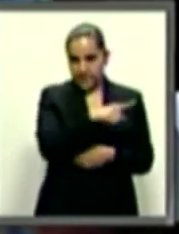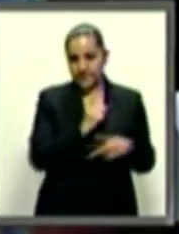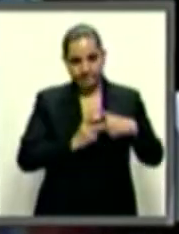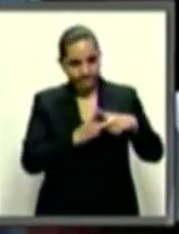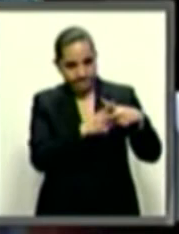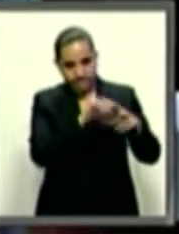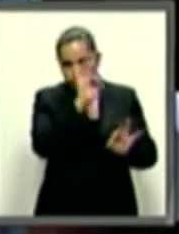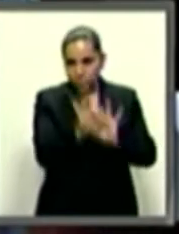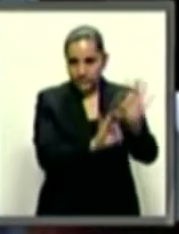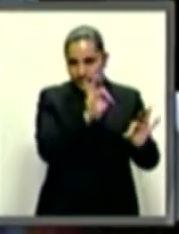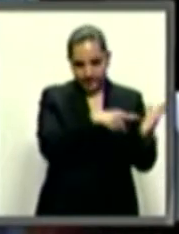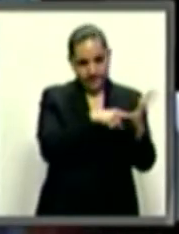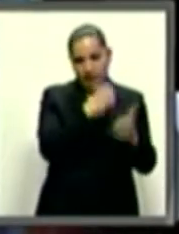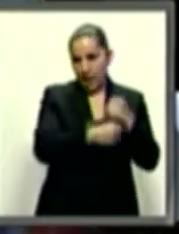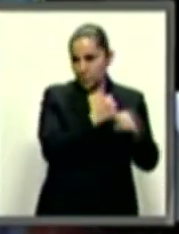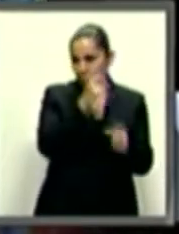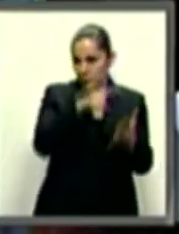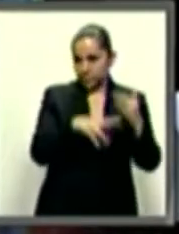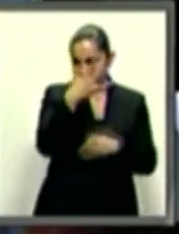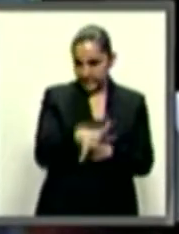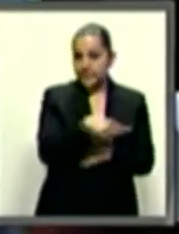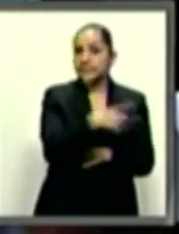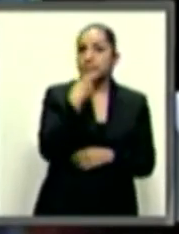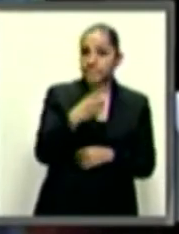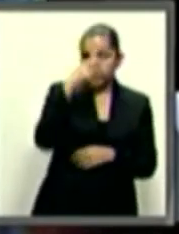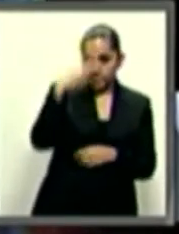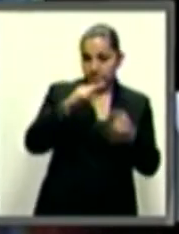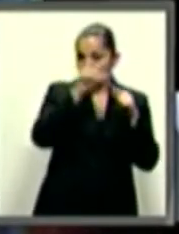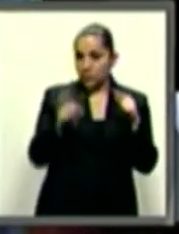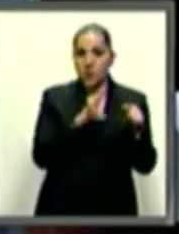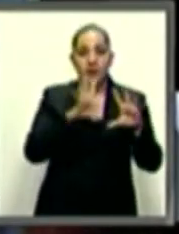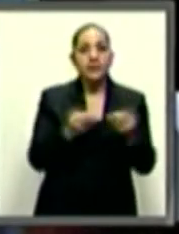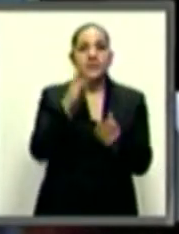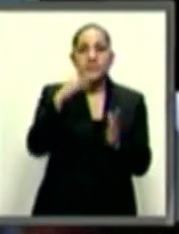e Informática del 2010, existen en el país